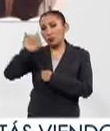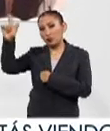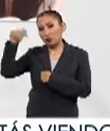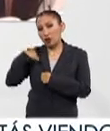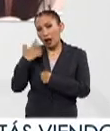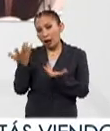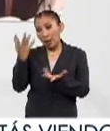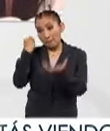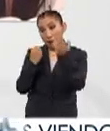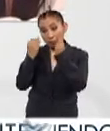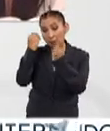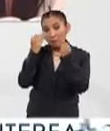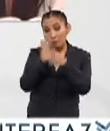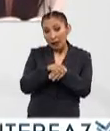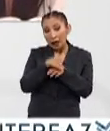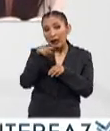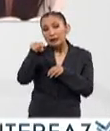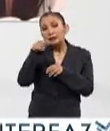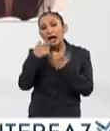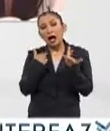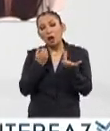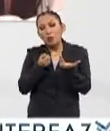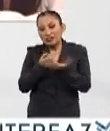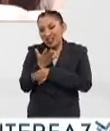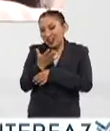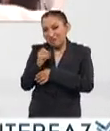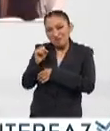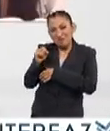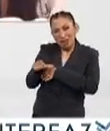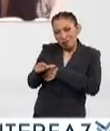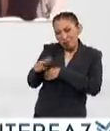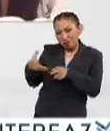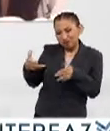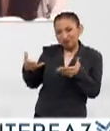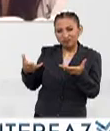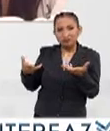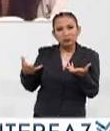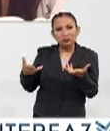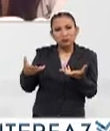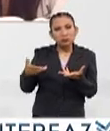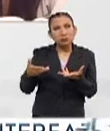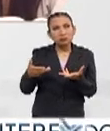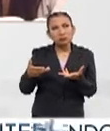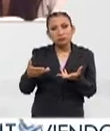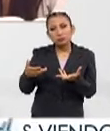profesionalmente. Aprendemos más que nada también a salir del